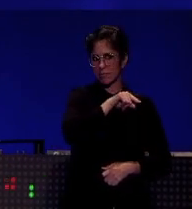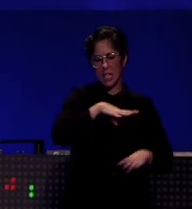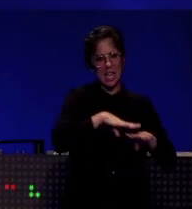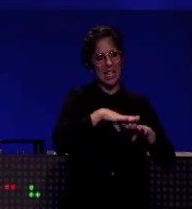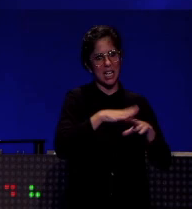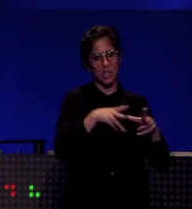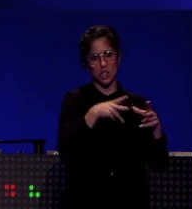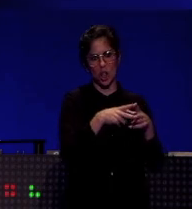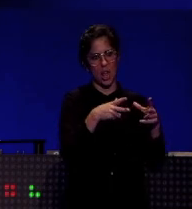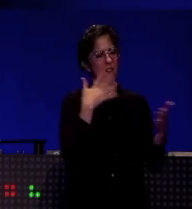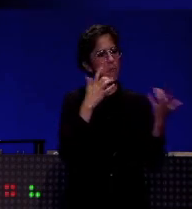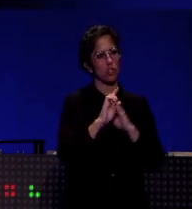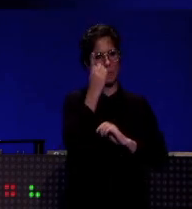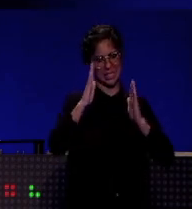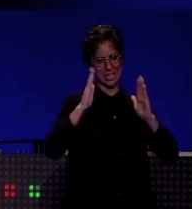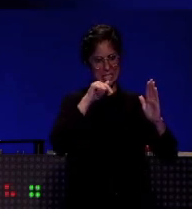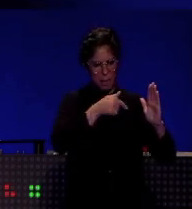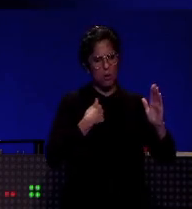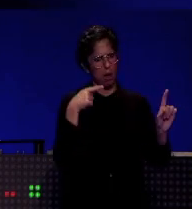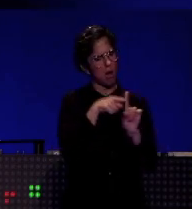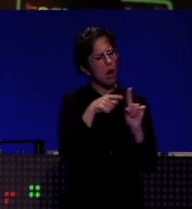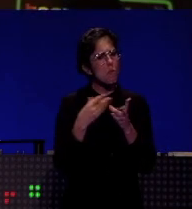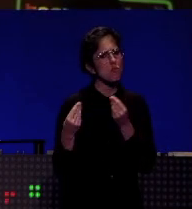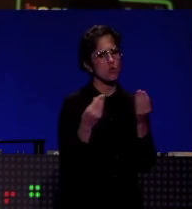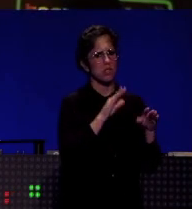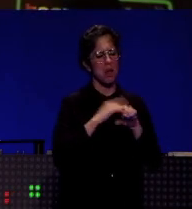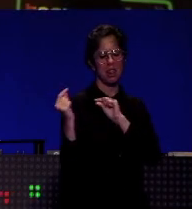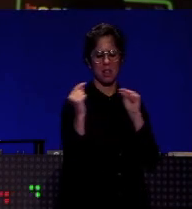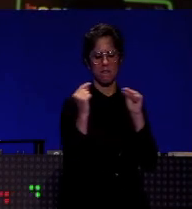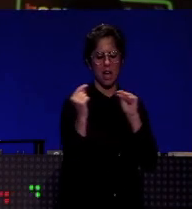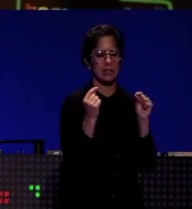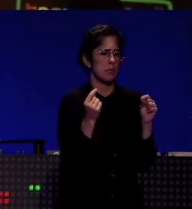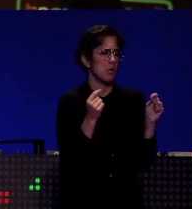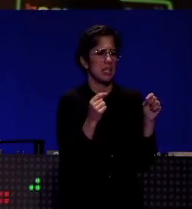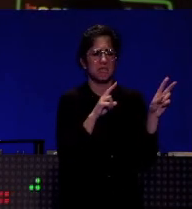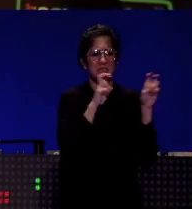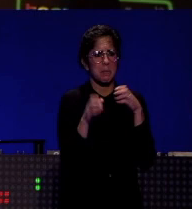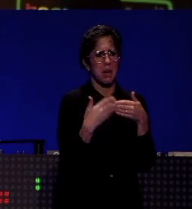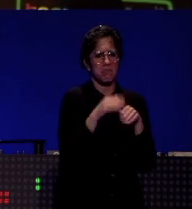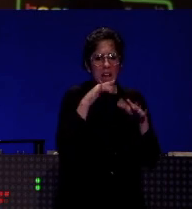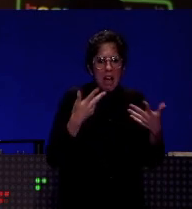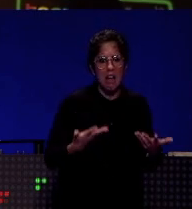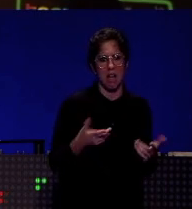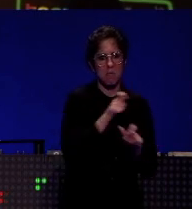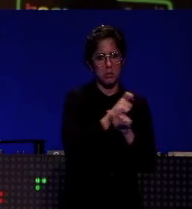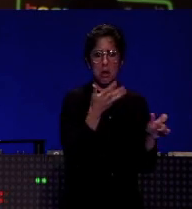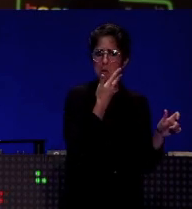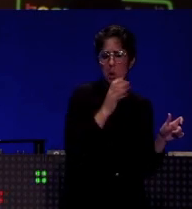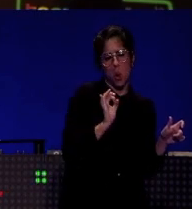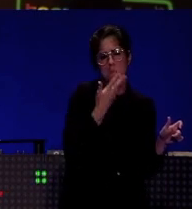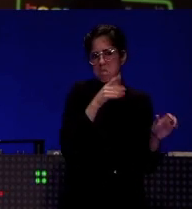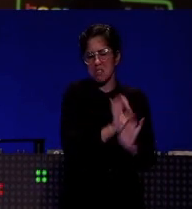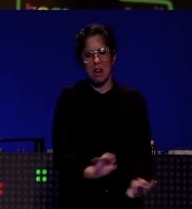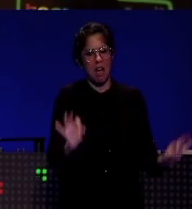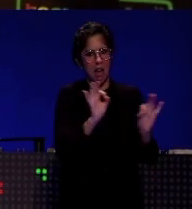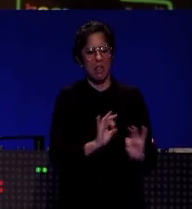compartir debatir sobre actualidad con gente que conoces con gente que no conoces y en 2012 pues también